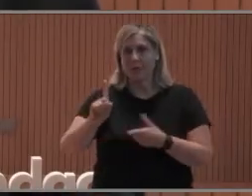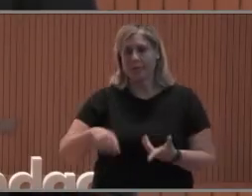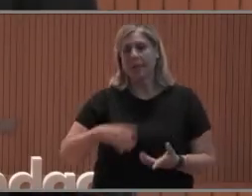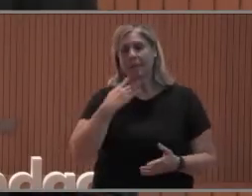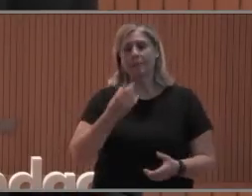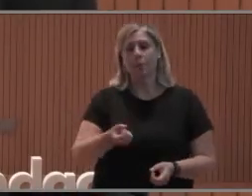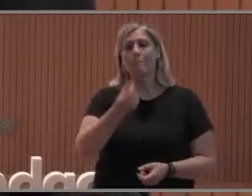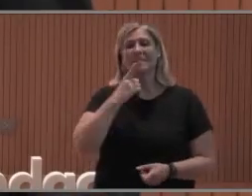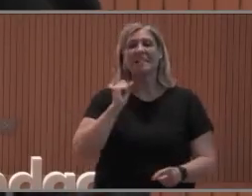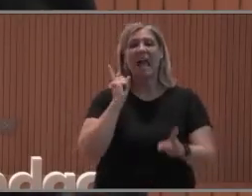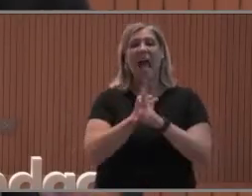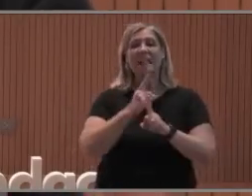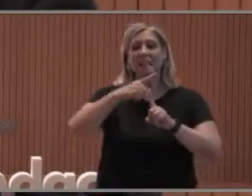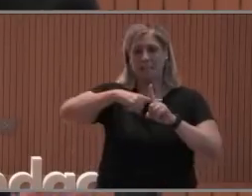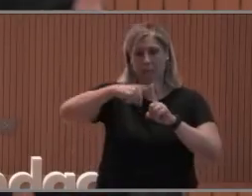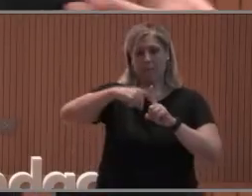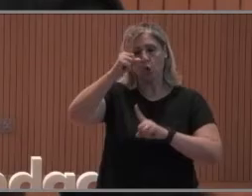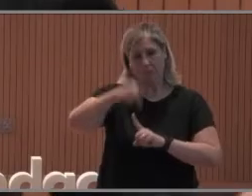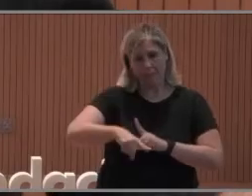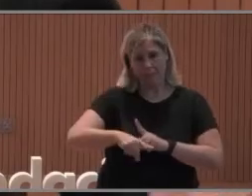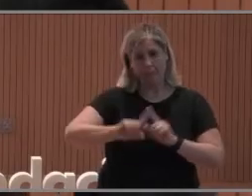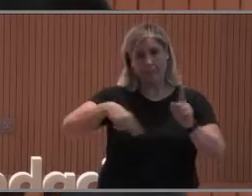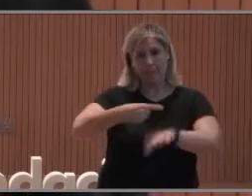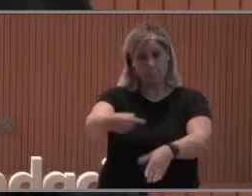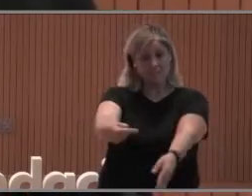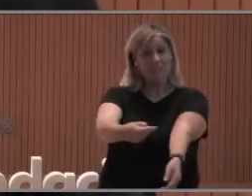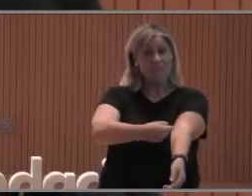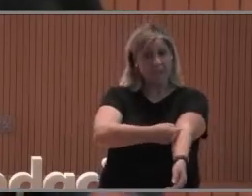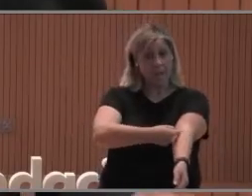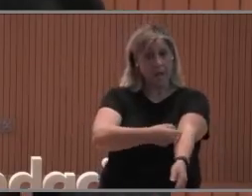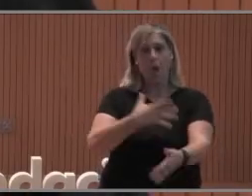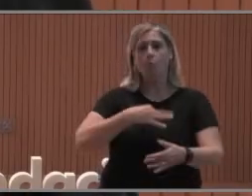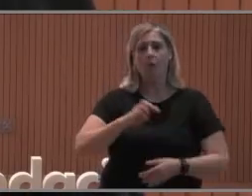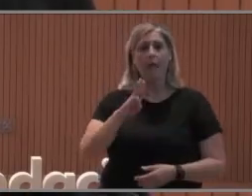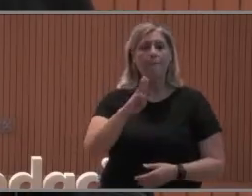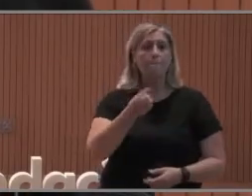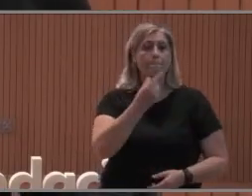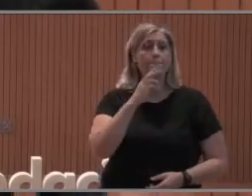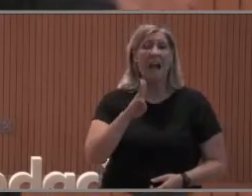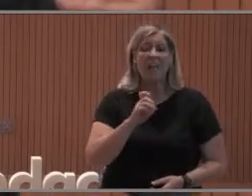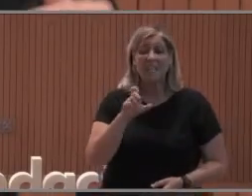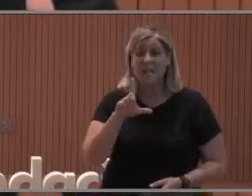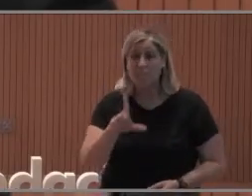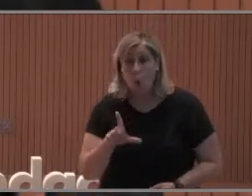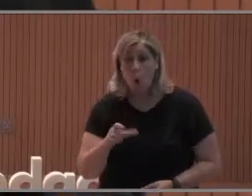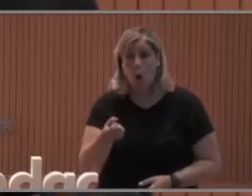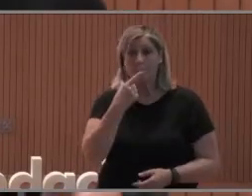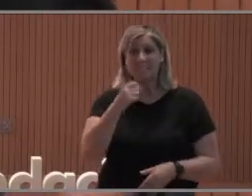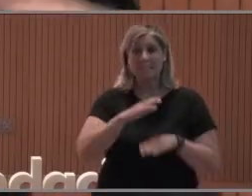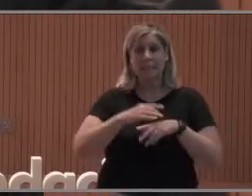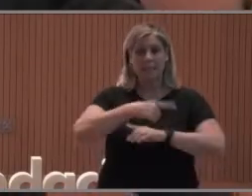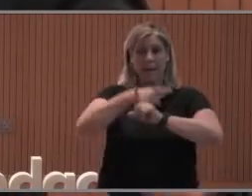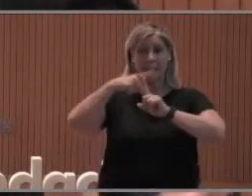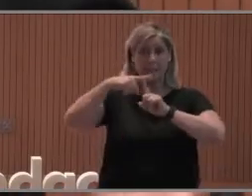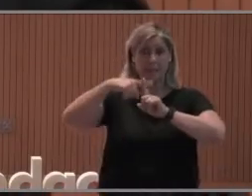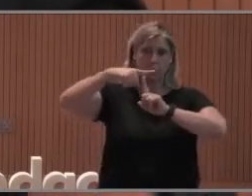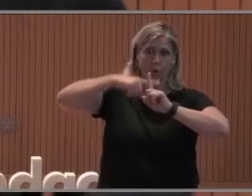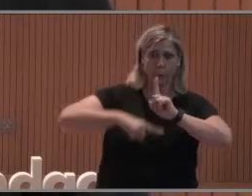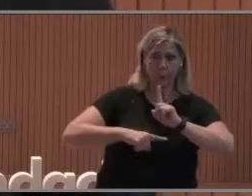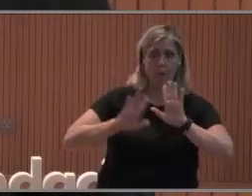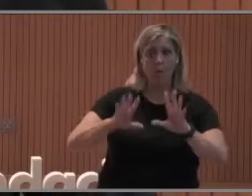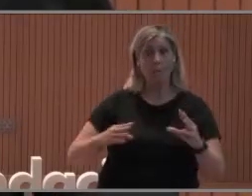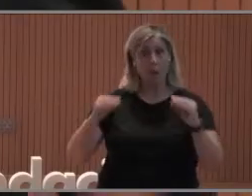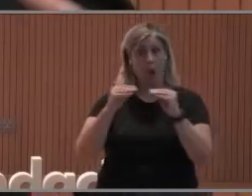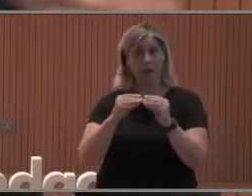antitérmicos. En cuanto cogemos la vía, pues podemos poner paracetamol, podemos poner fármacos que bajan la temperatura y a la vez cogemos